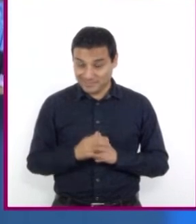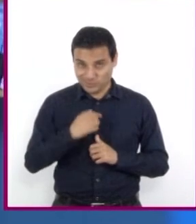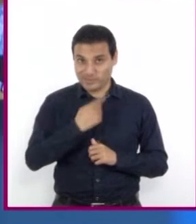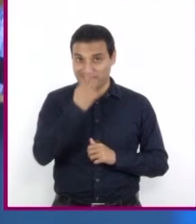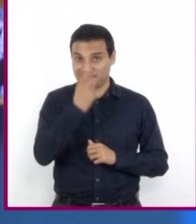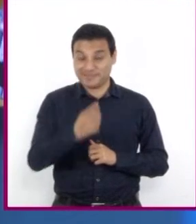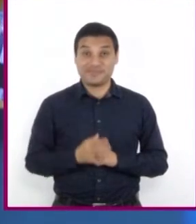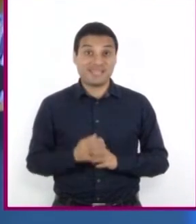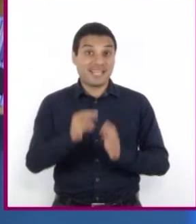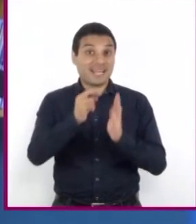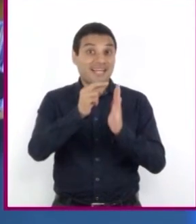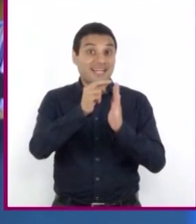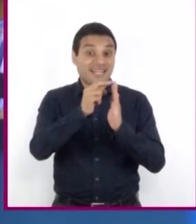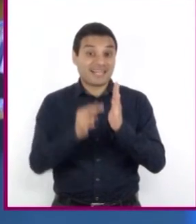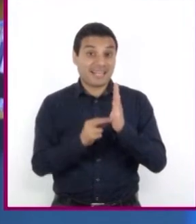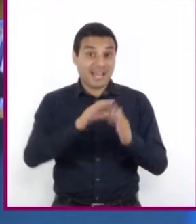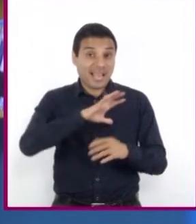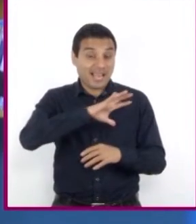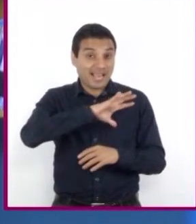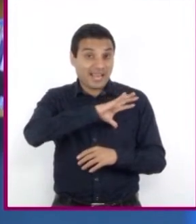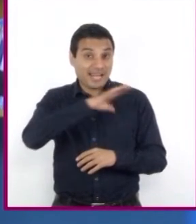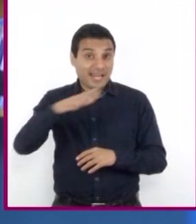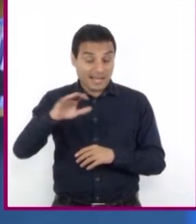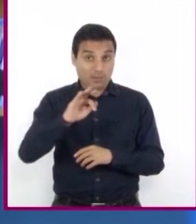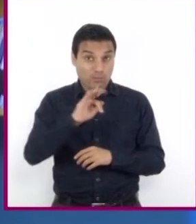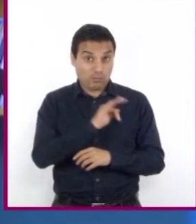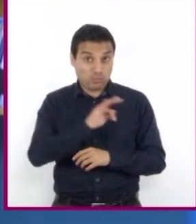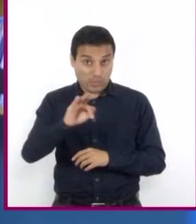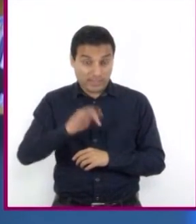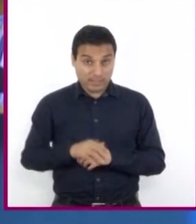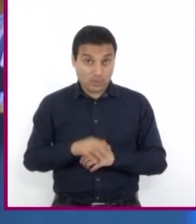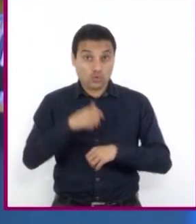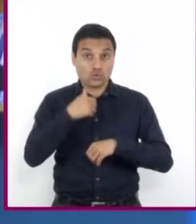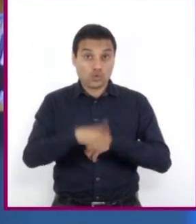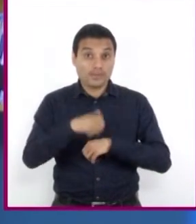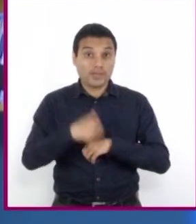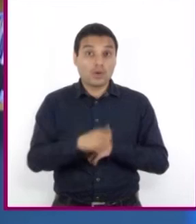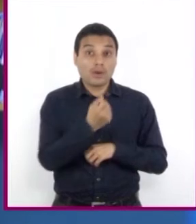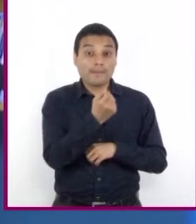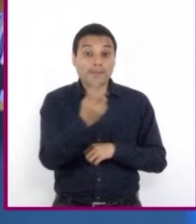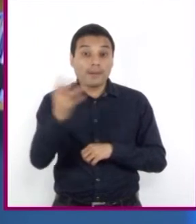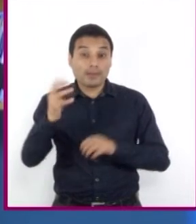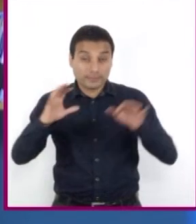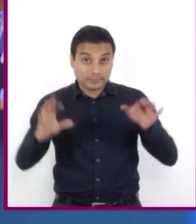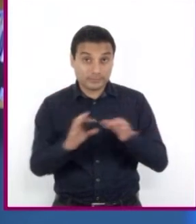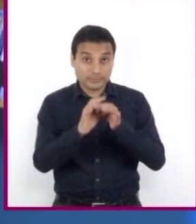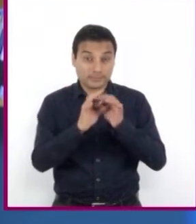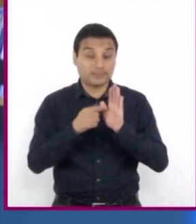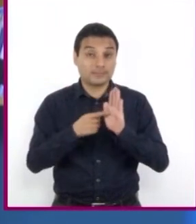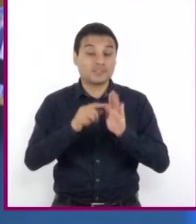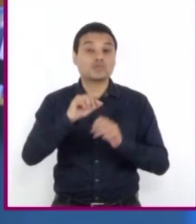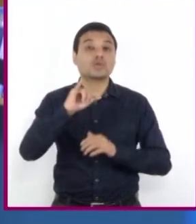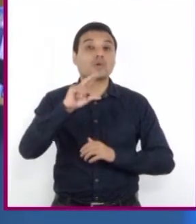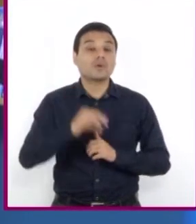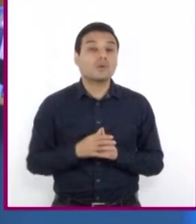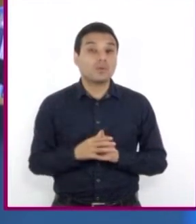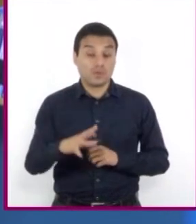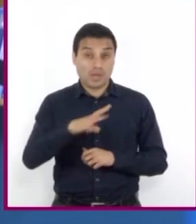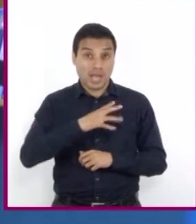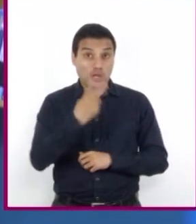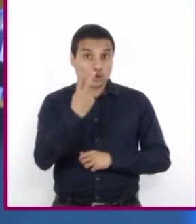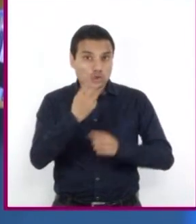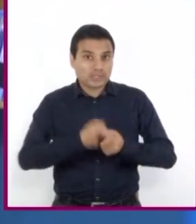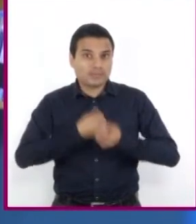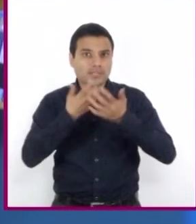regla general puede representar a una sucesión? Veamos, si hay dos expresiones que pueden representar a